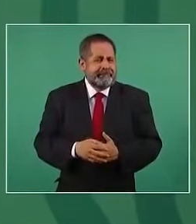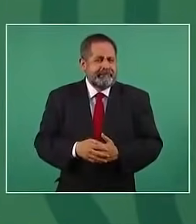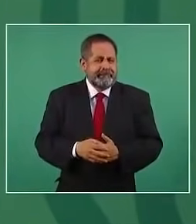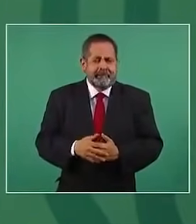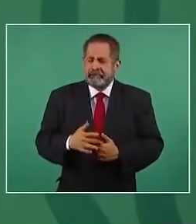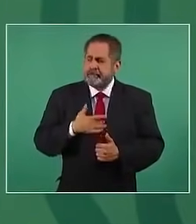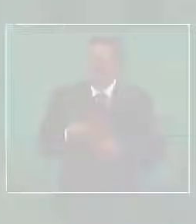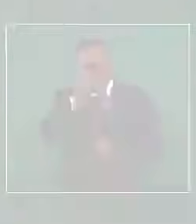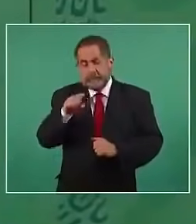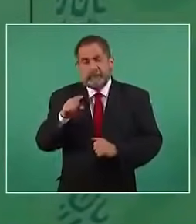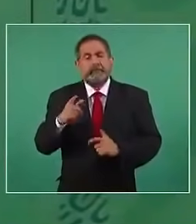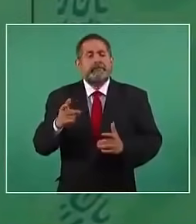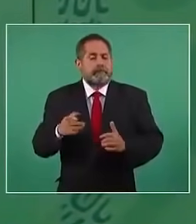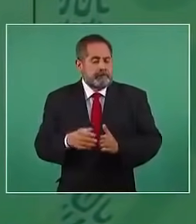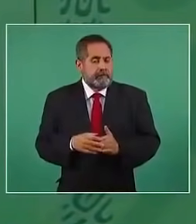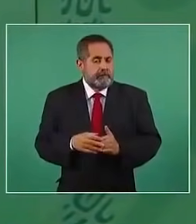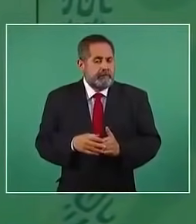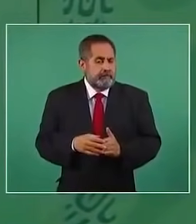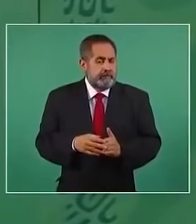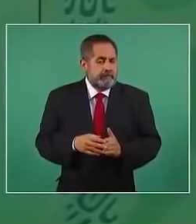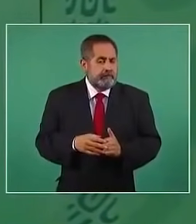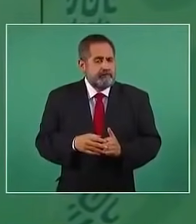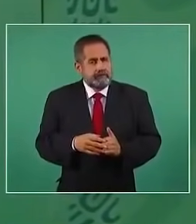más sólida que estén